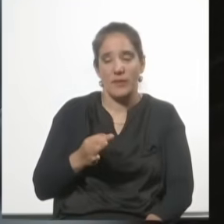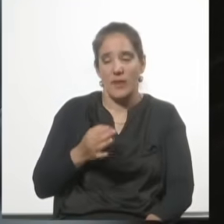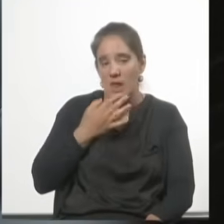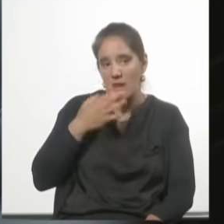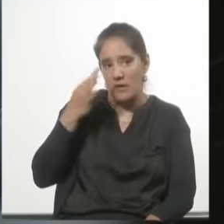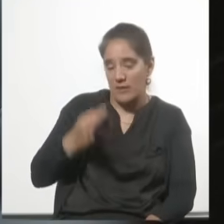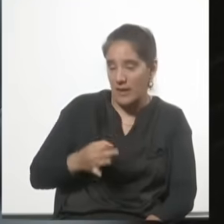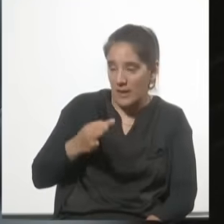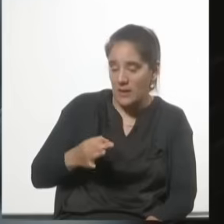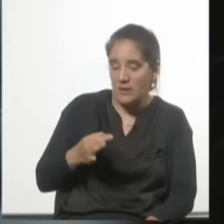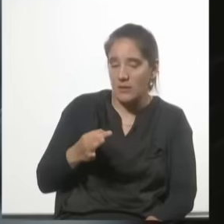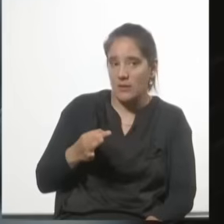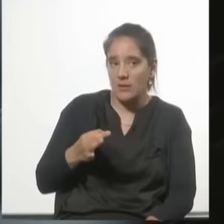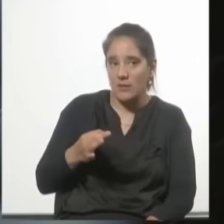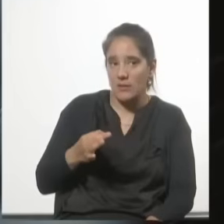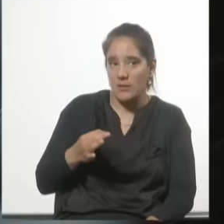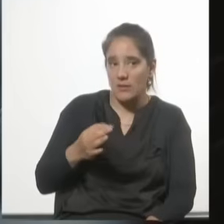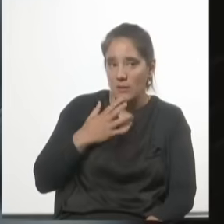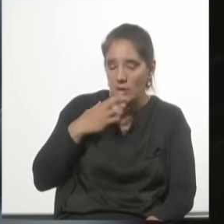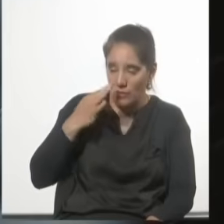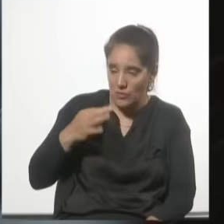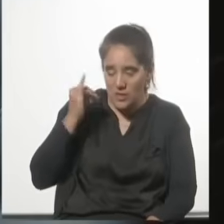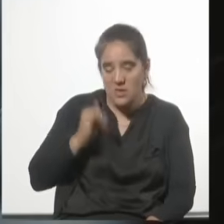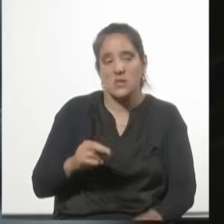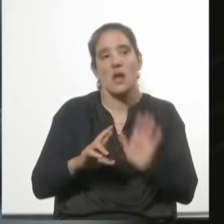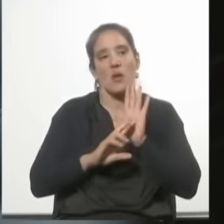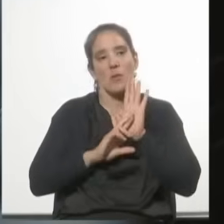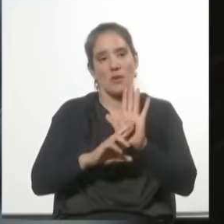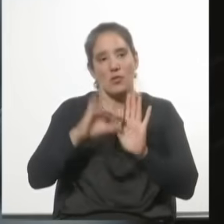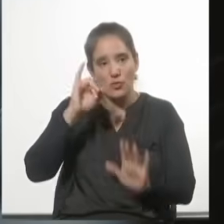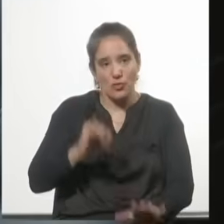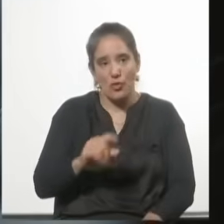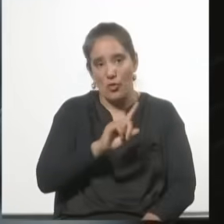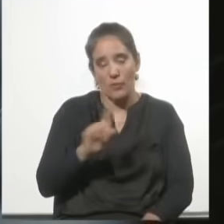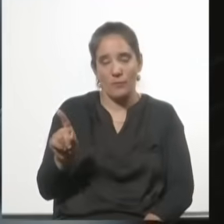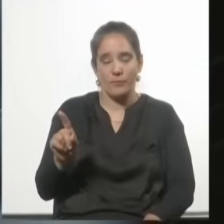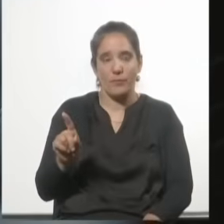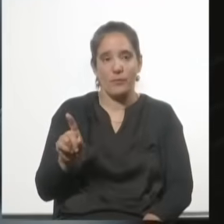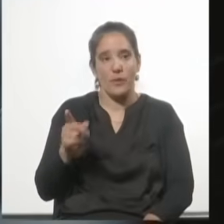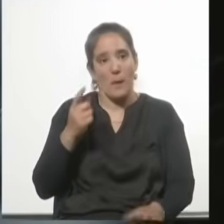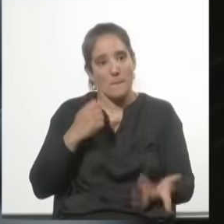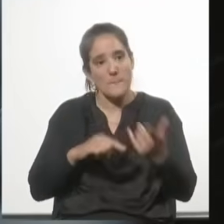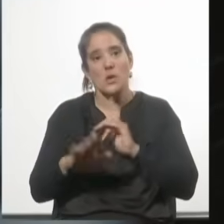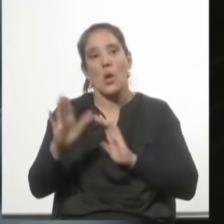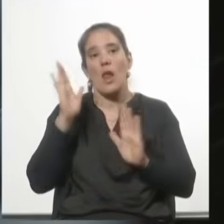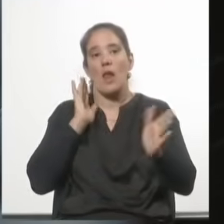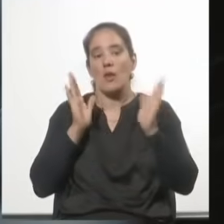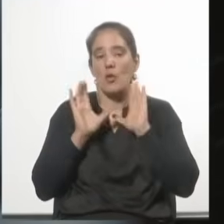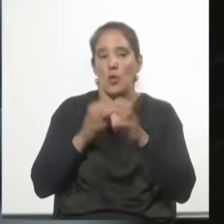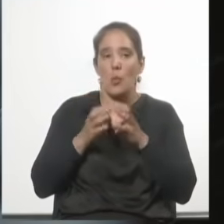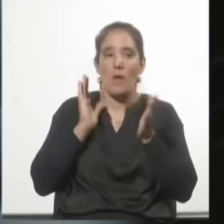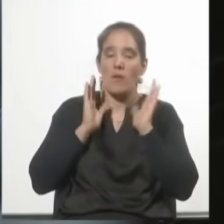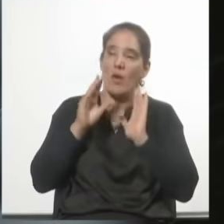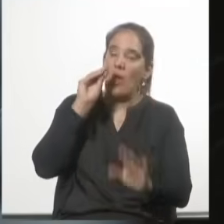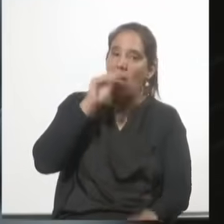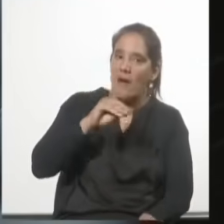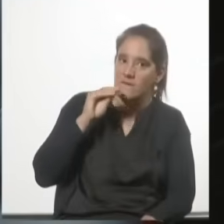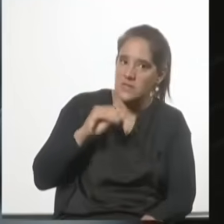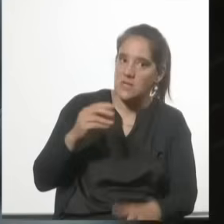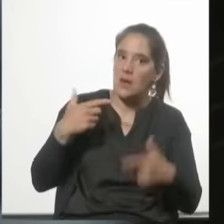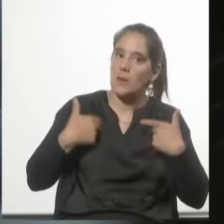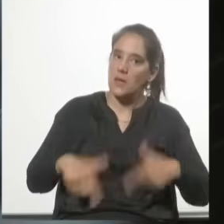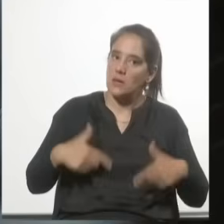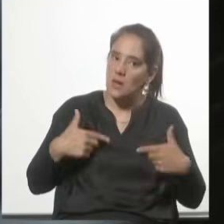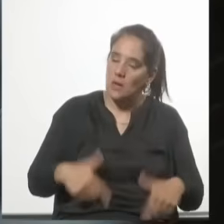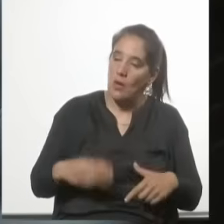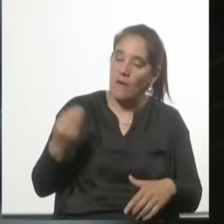de la veracidad de la representación invocada. El estudio Piazzo también advierte al Ministerio